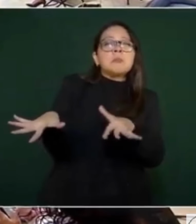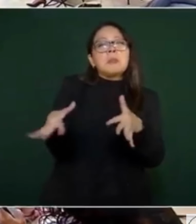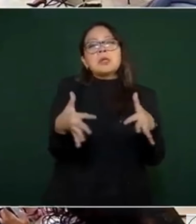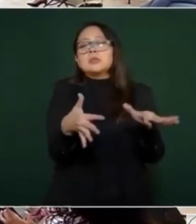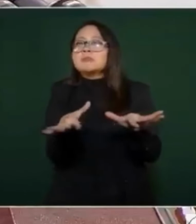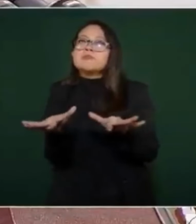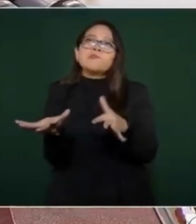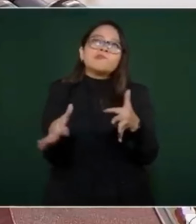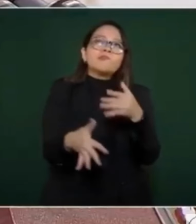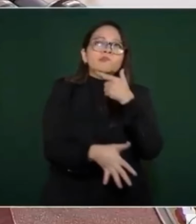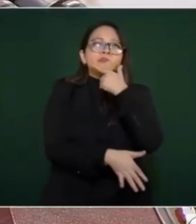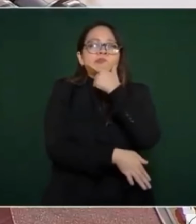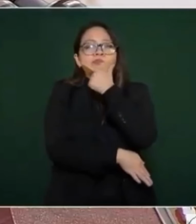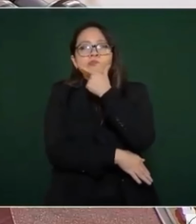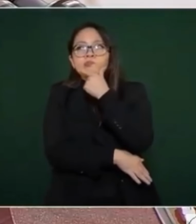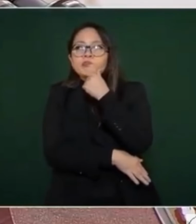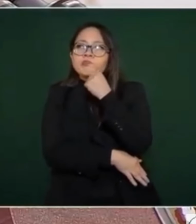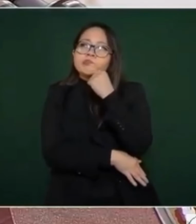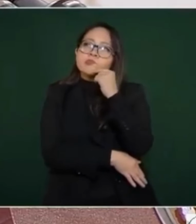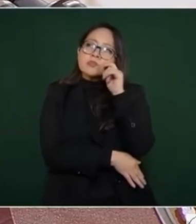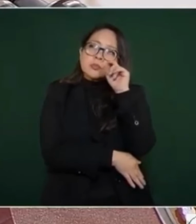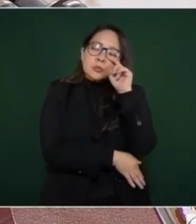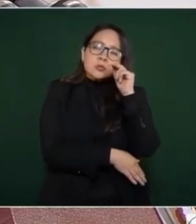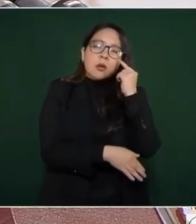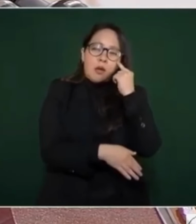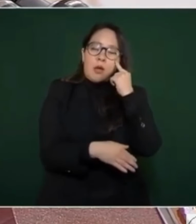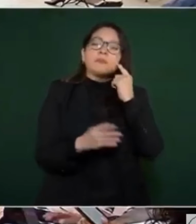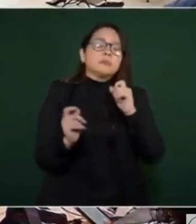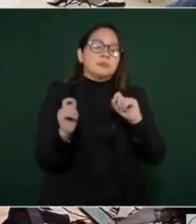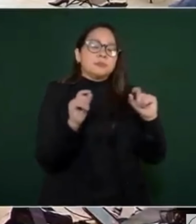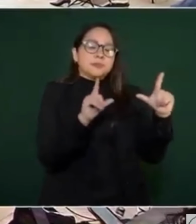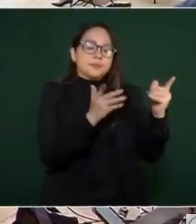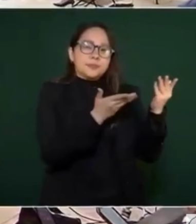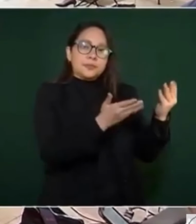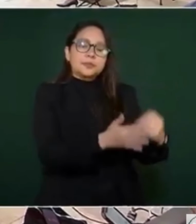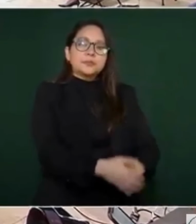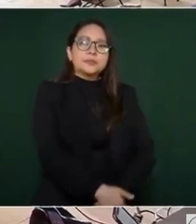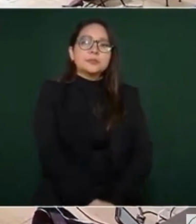menos una… lo voy a tener aquí.